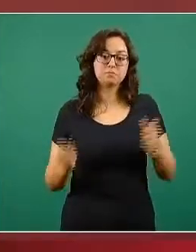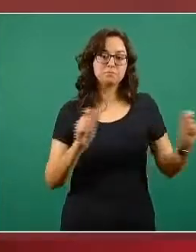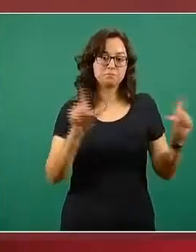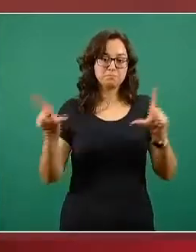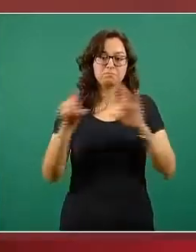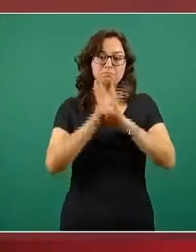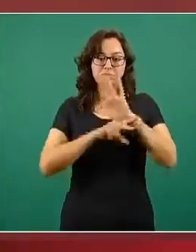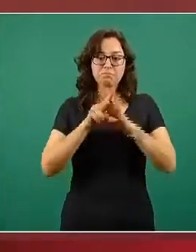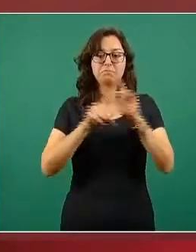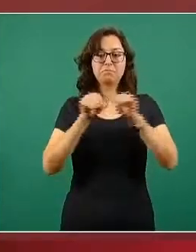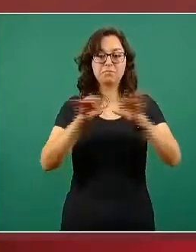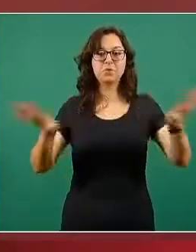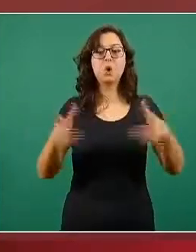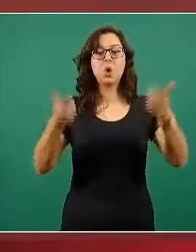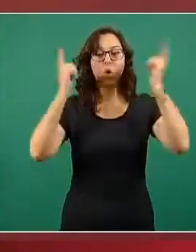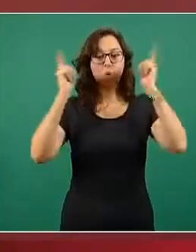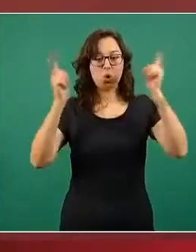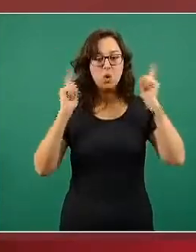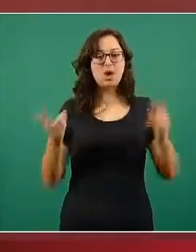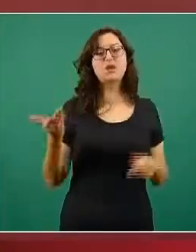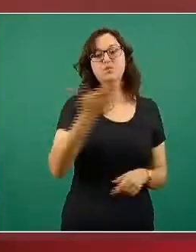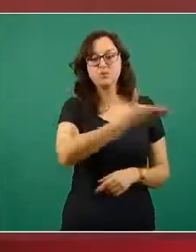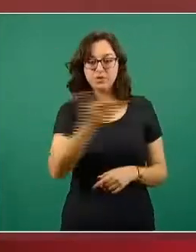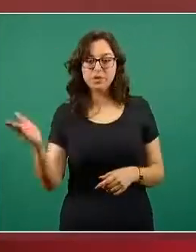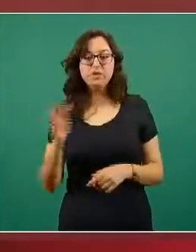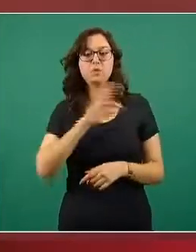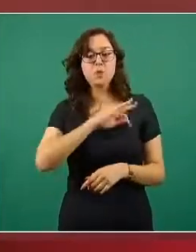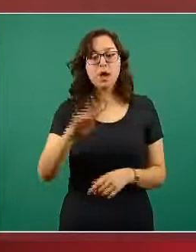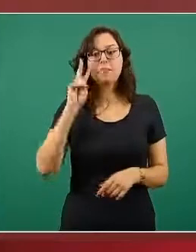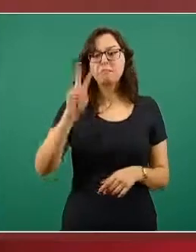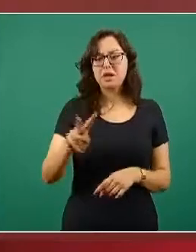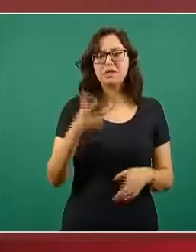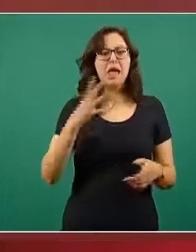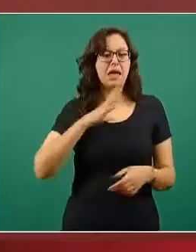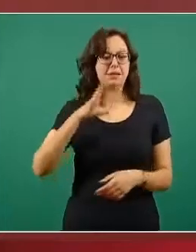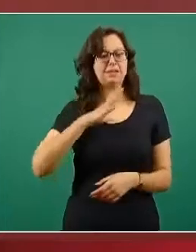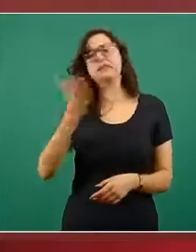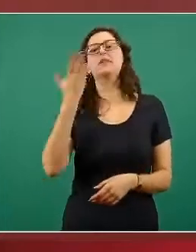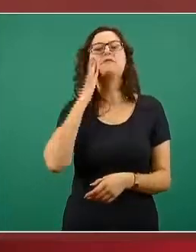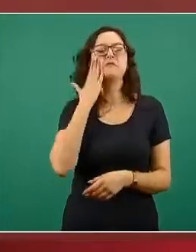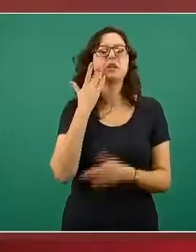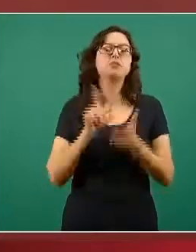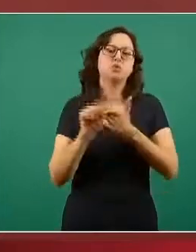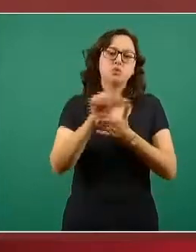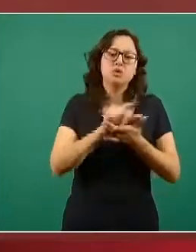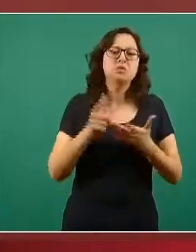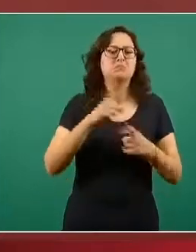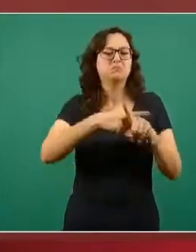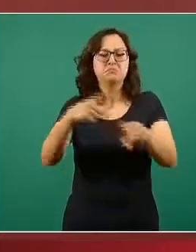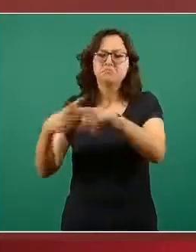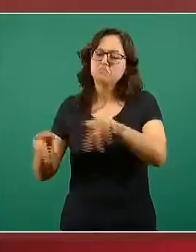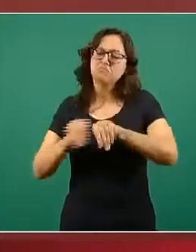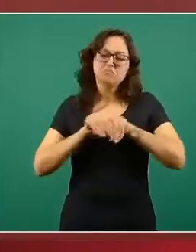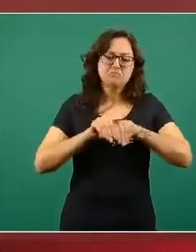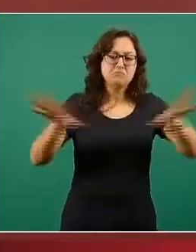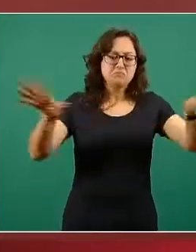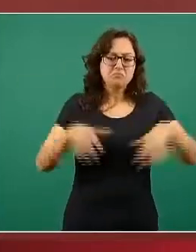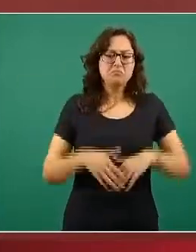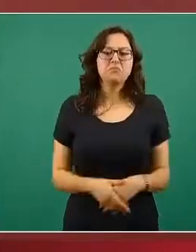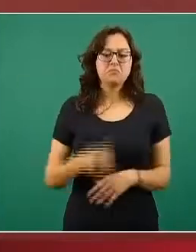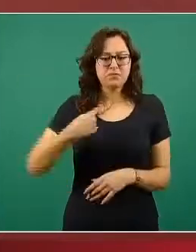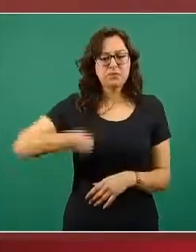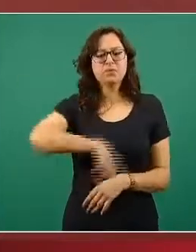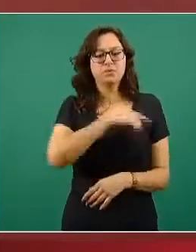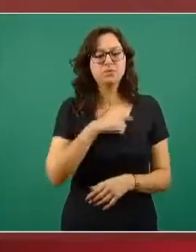ojalá todo el mundo tenga oportunidad de escucharlo nuevamente. Lo ha circulado a través de sus redes sociales y seguimos al pendiente